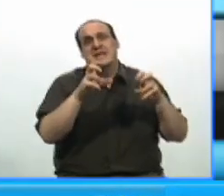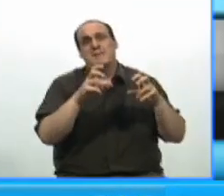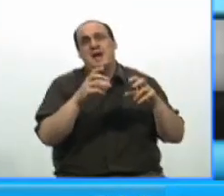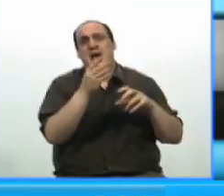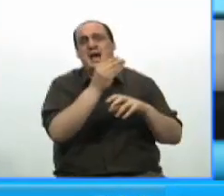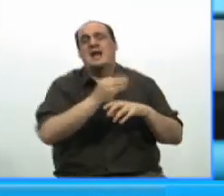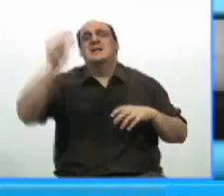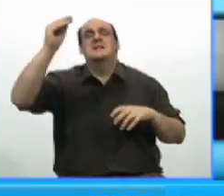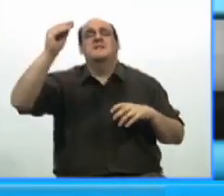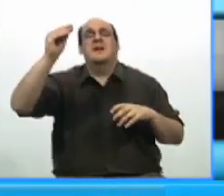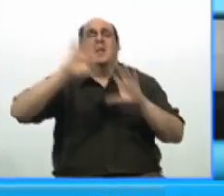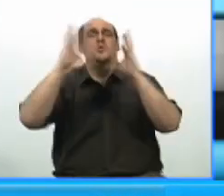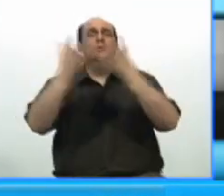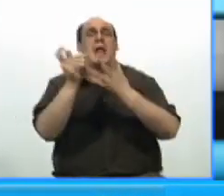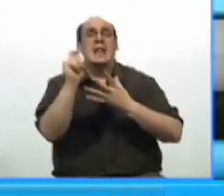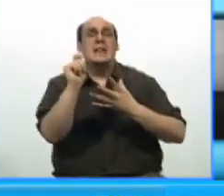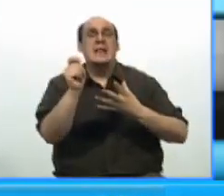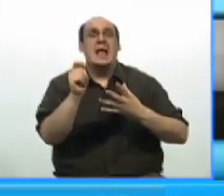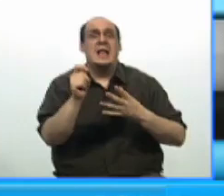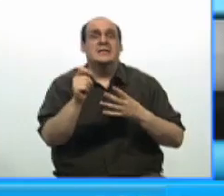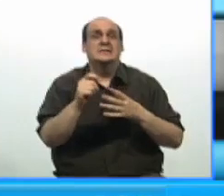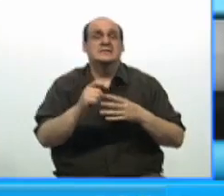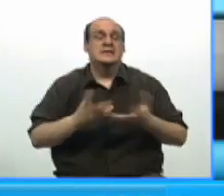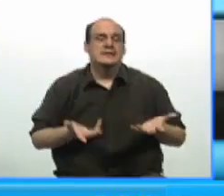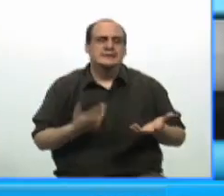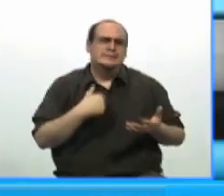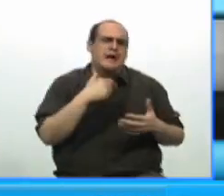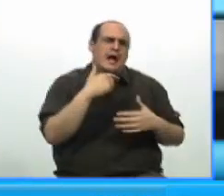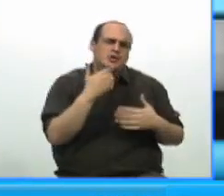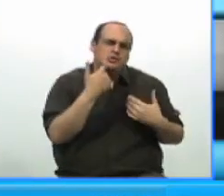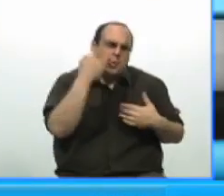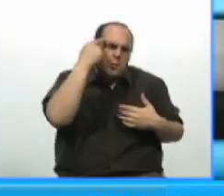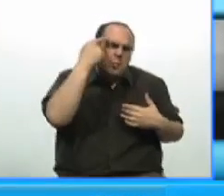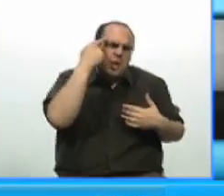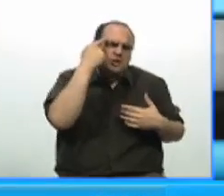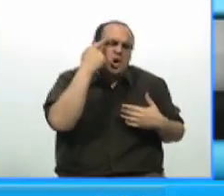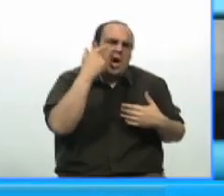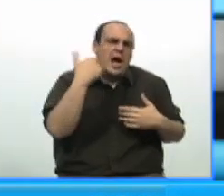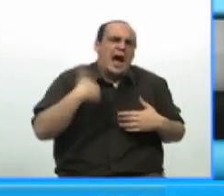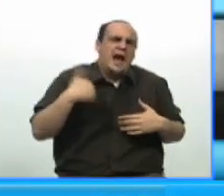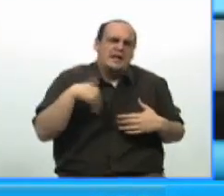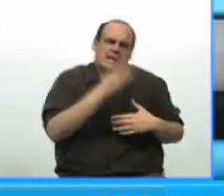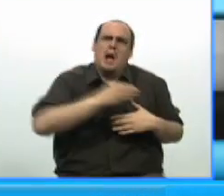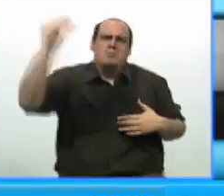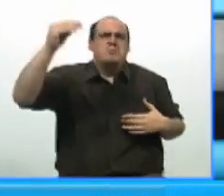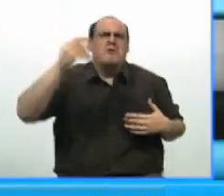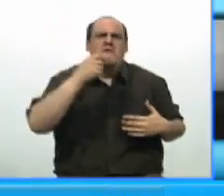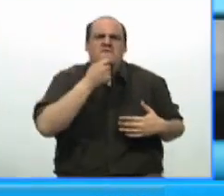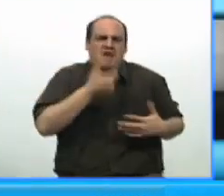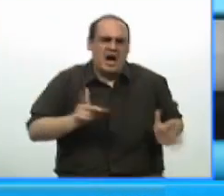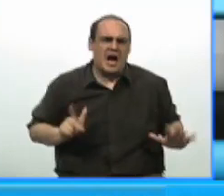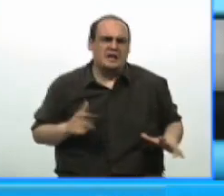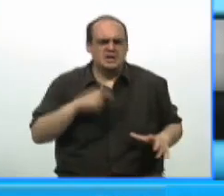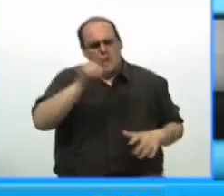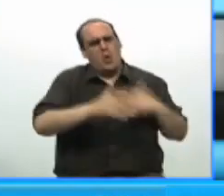la experiencia que uno tiene en eliminatoria, yo creo que Argentina no va a tener dificultades. Creo que tiene grandes jugadores, creo que por momentos